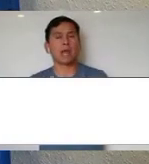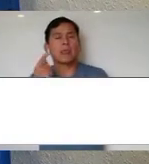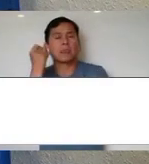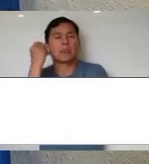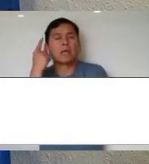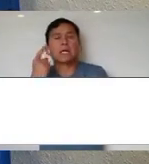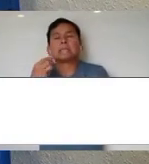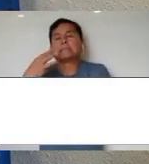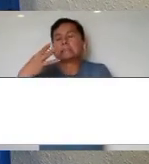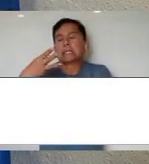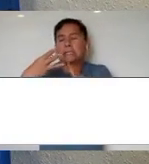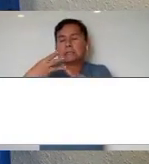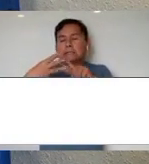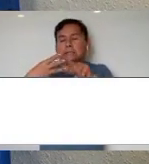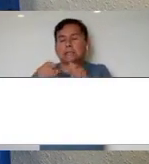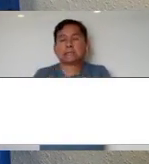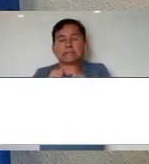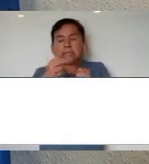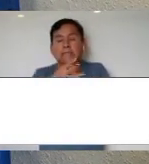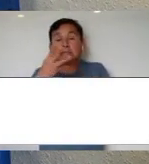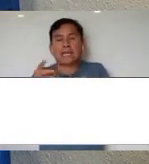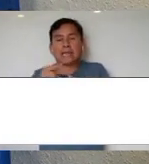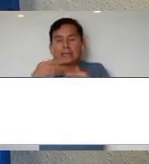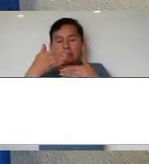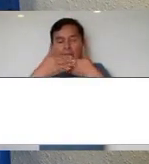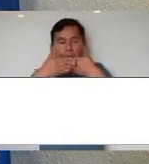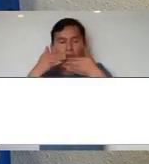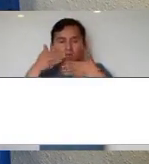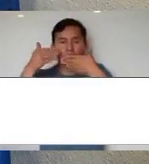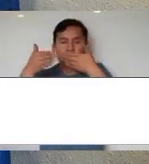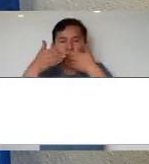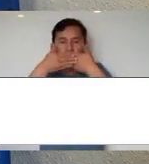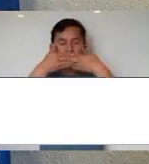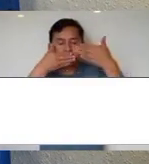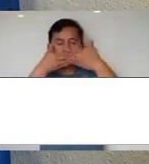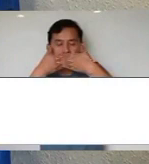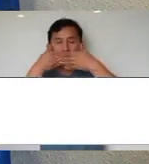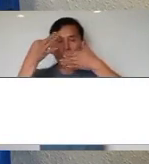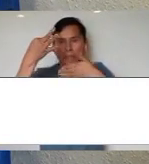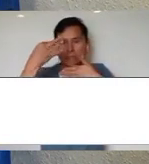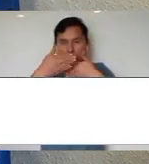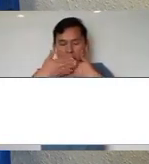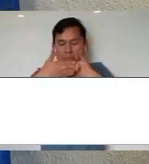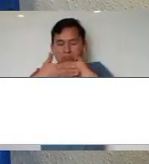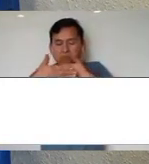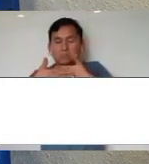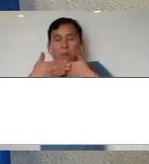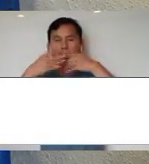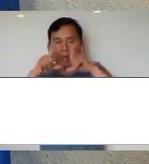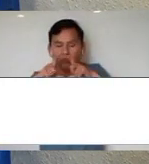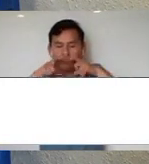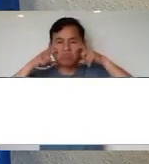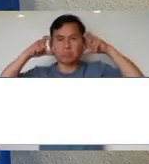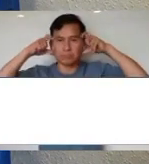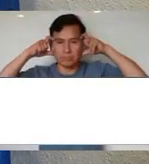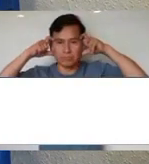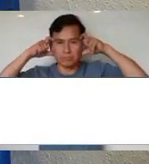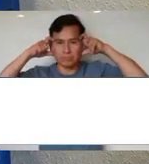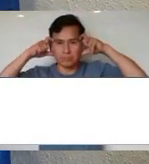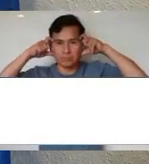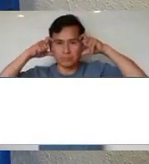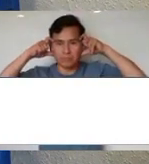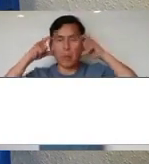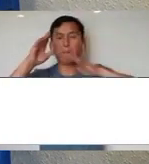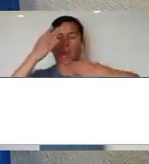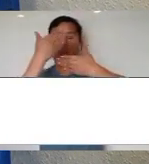es que al menos tenga tres pliegues, o sean tres telas, una sobre otra, de tal manera de ir generando una capa que